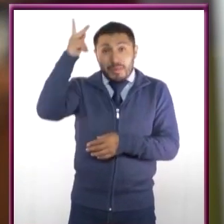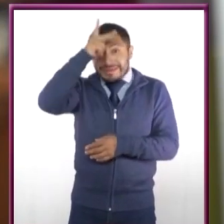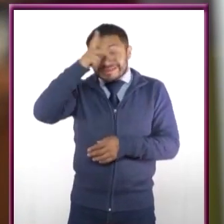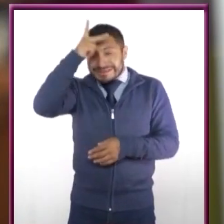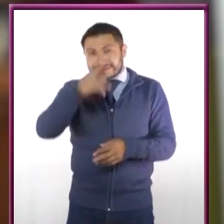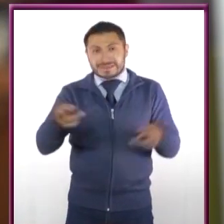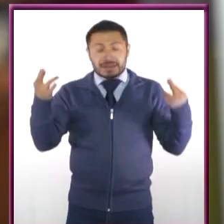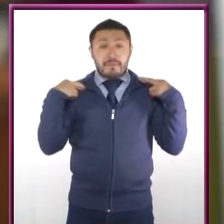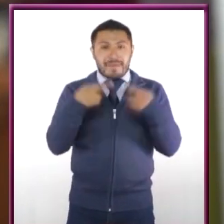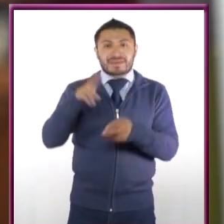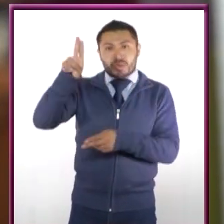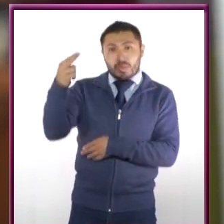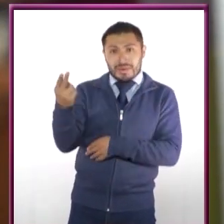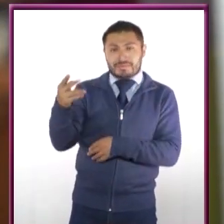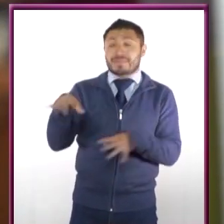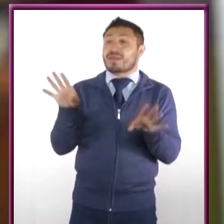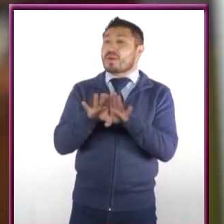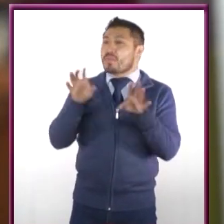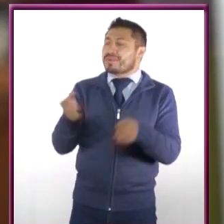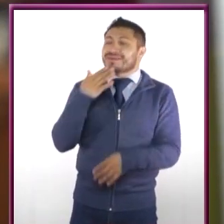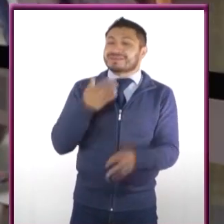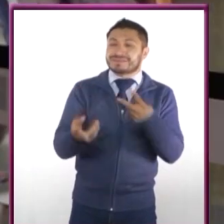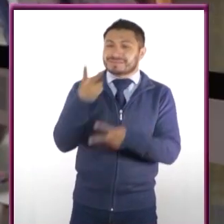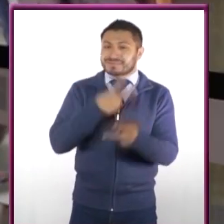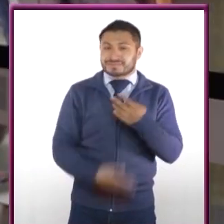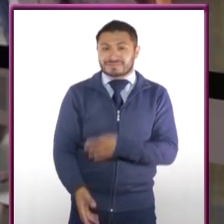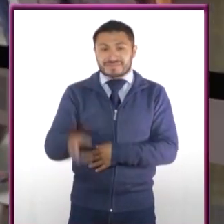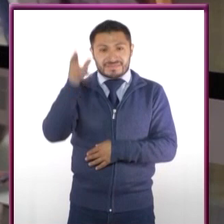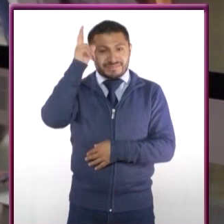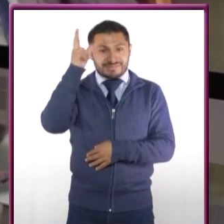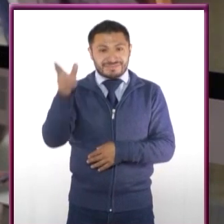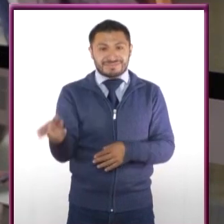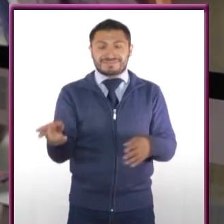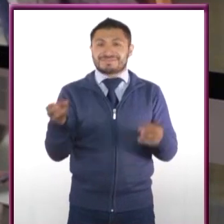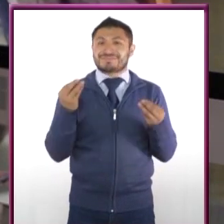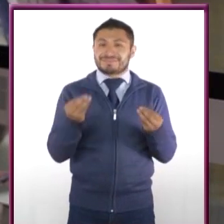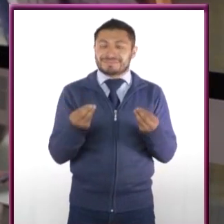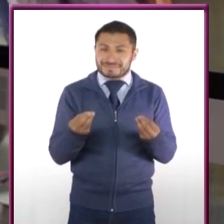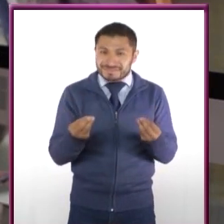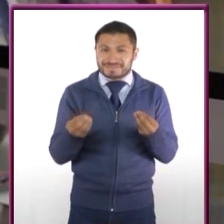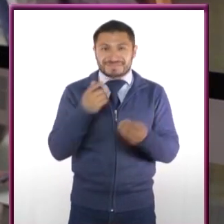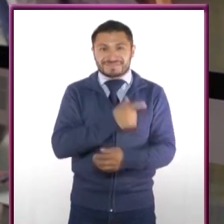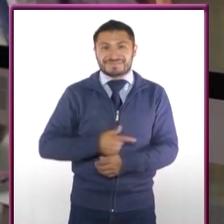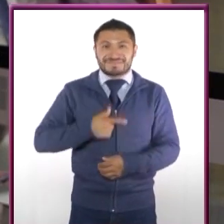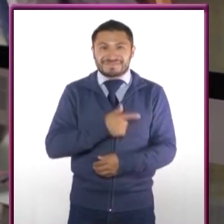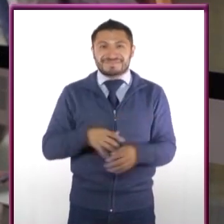de la UNAM. David, ¿cómo estás? Bienvenido. ¿Qué tal? Mucho gusto. ¿Cómo están?